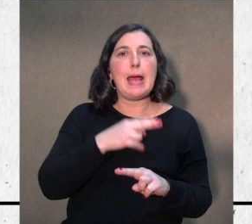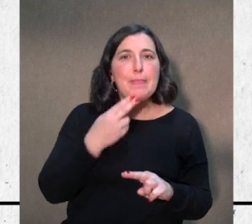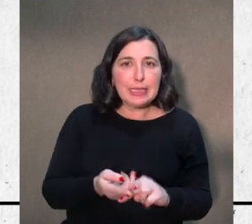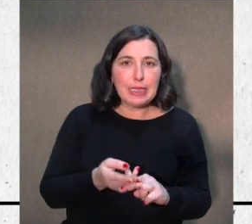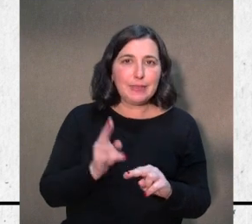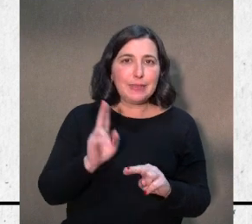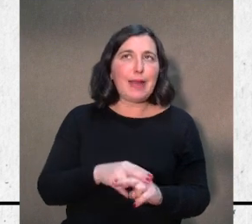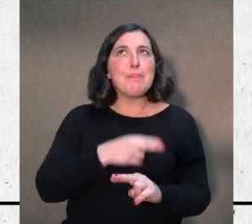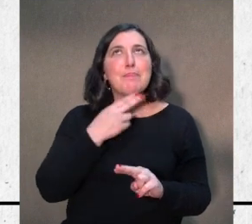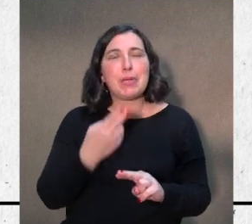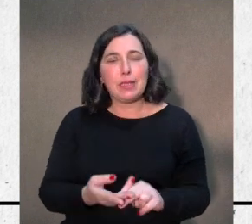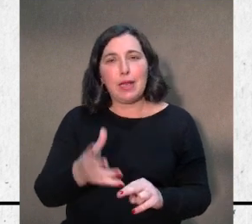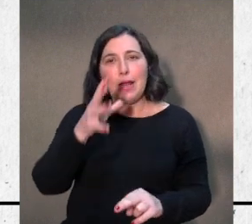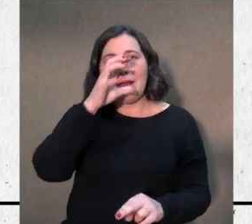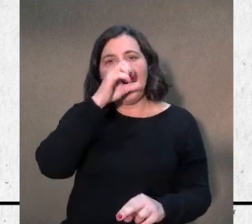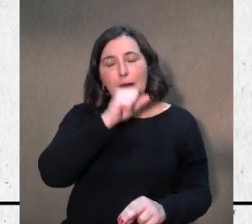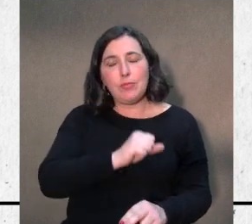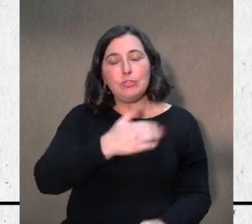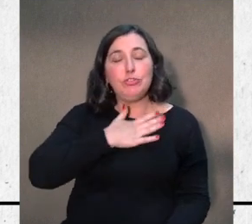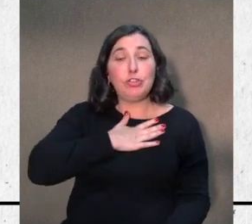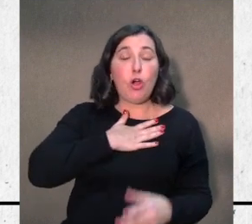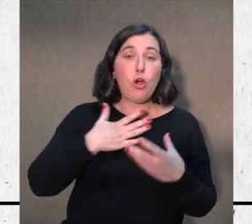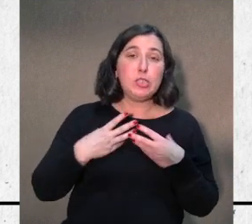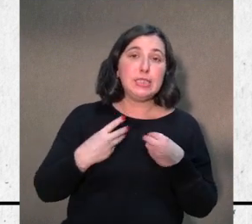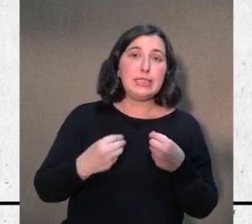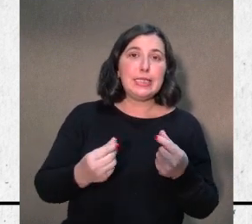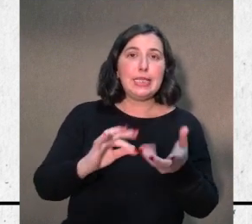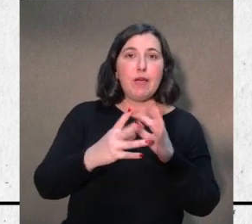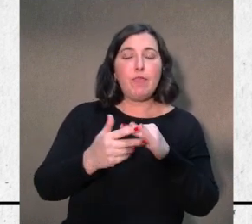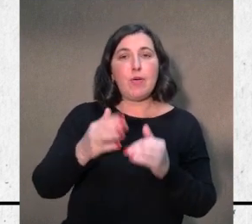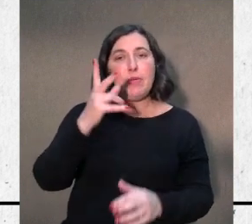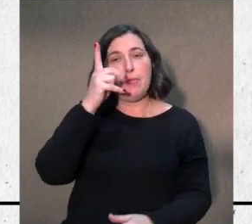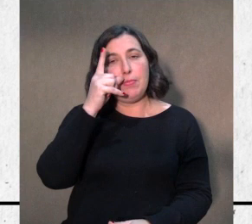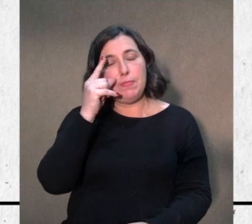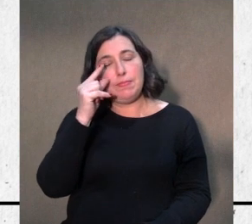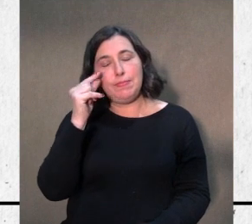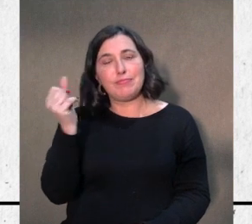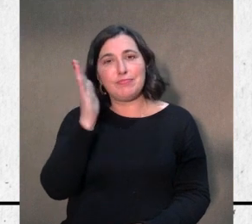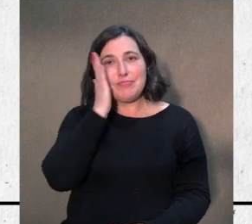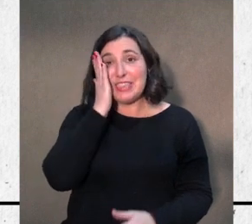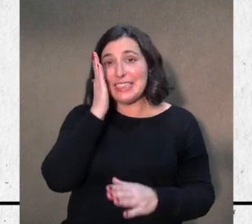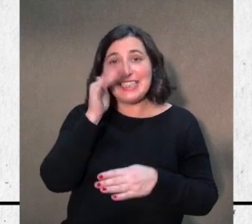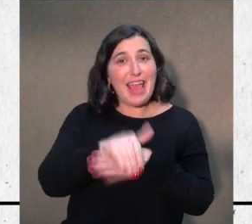efecto sedante y me dormía la siesta. Siempre escuchando eso, ¿no? Realmente eso lo atesoro porque era